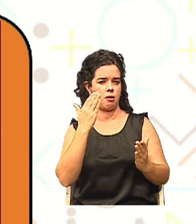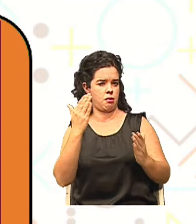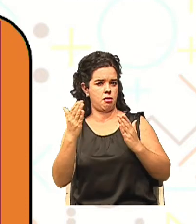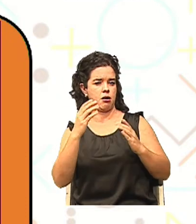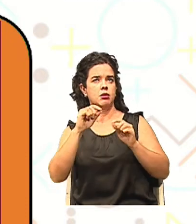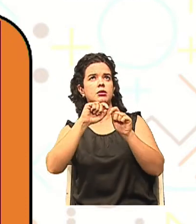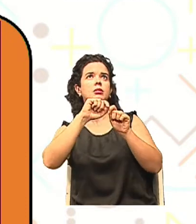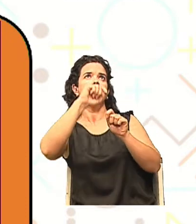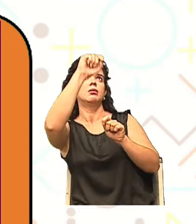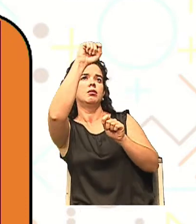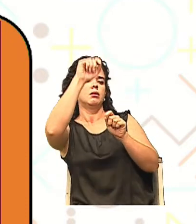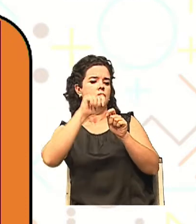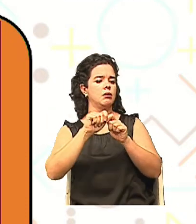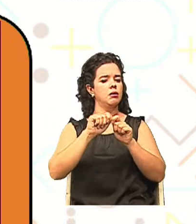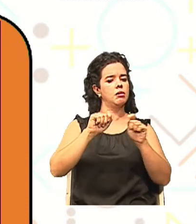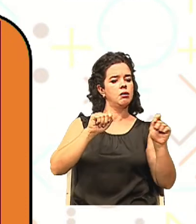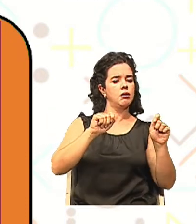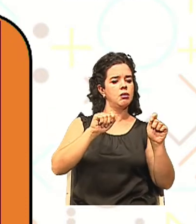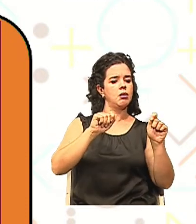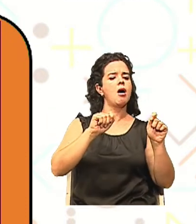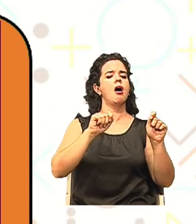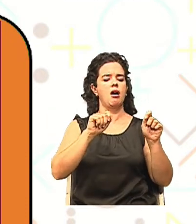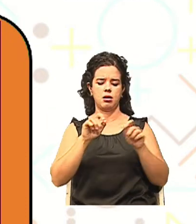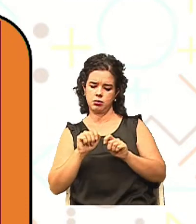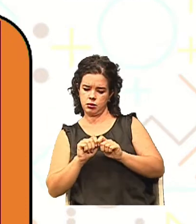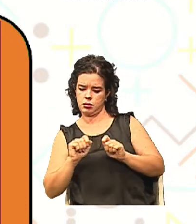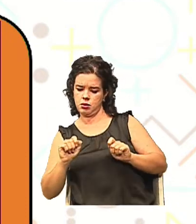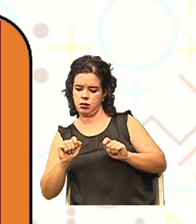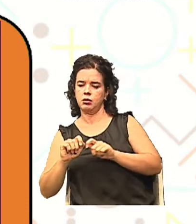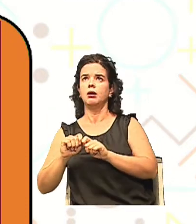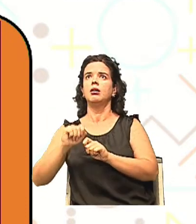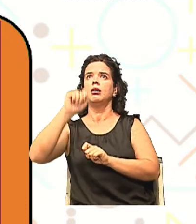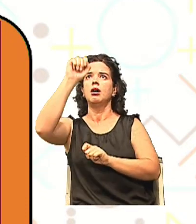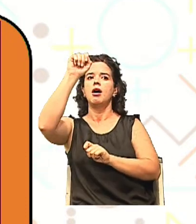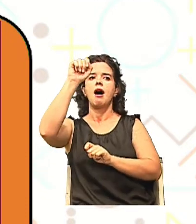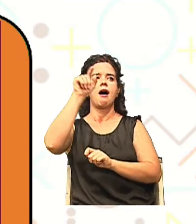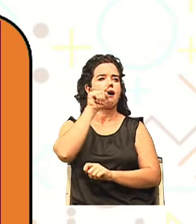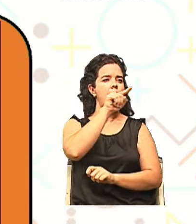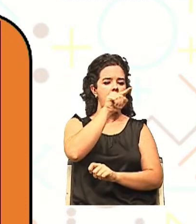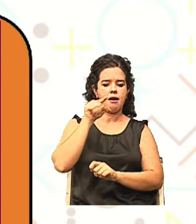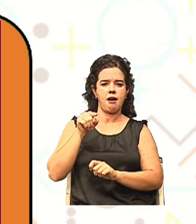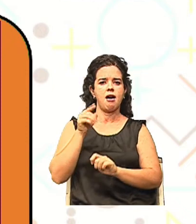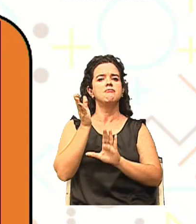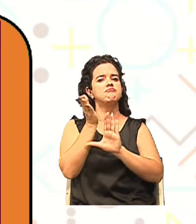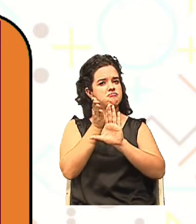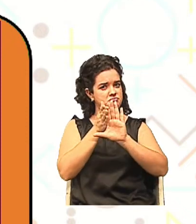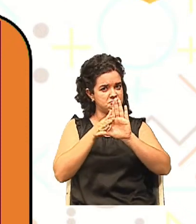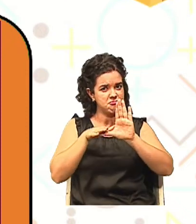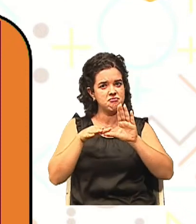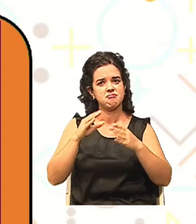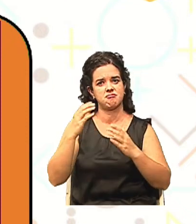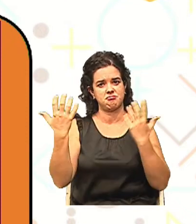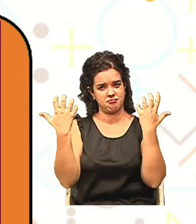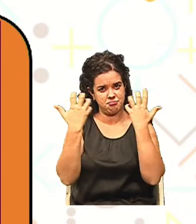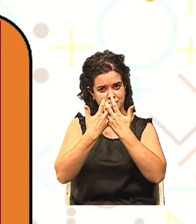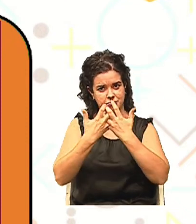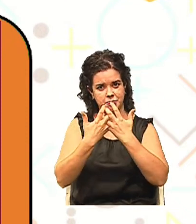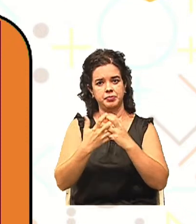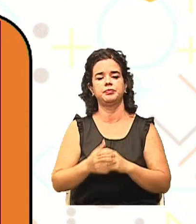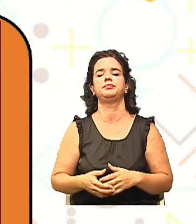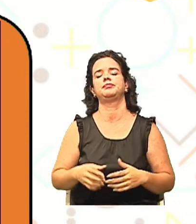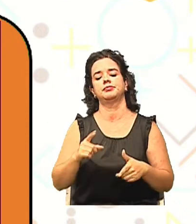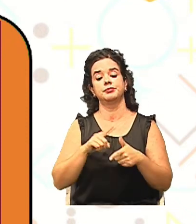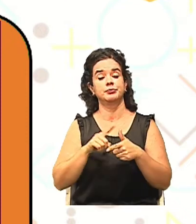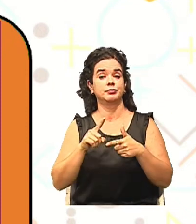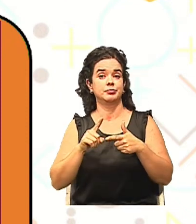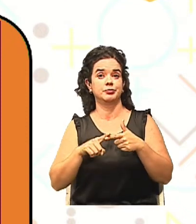podemos ver que tienen la misma razón de semejanza. Por tanto,